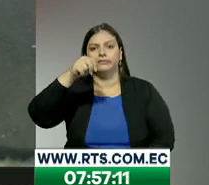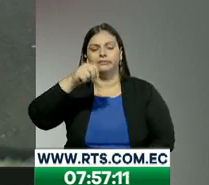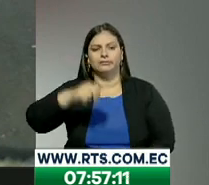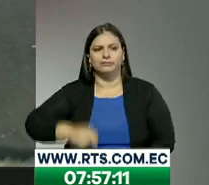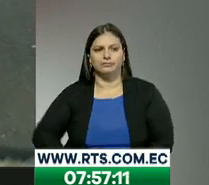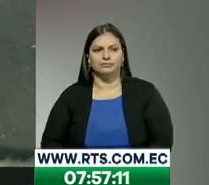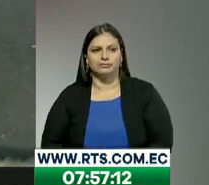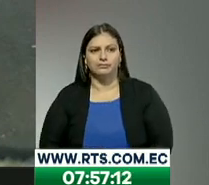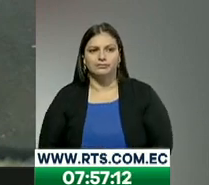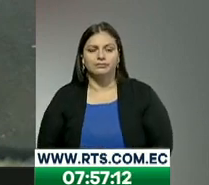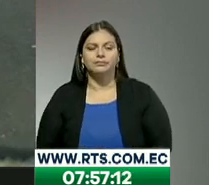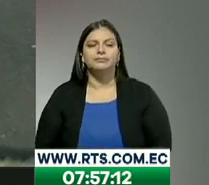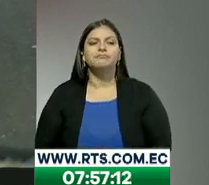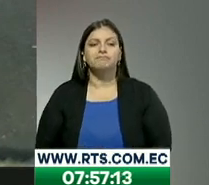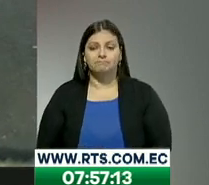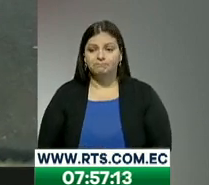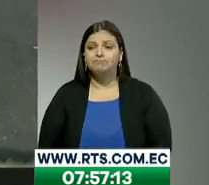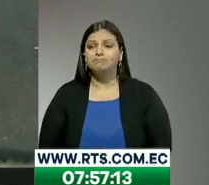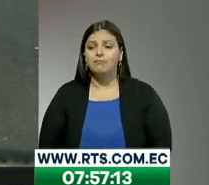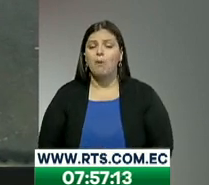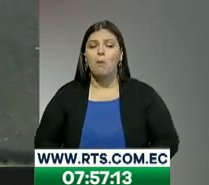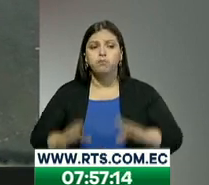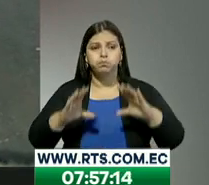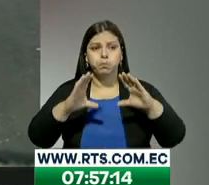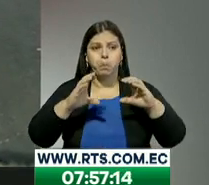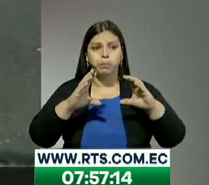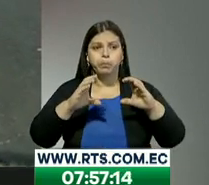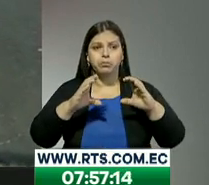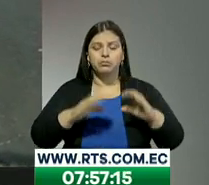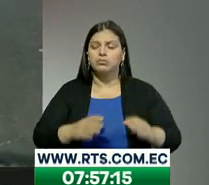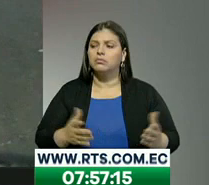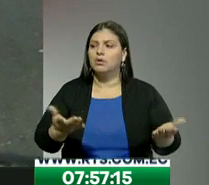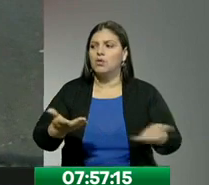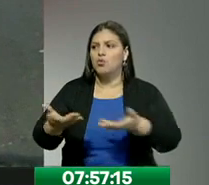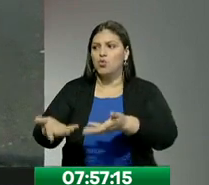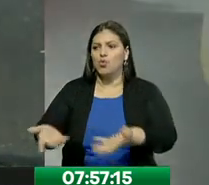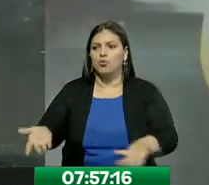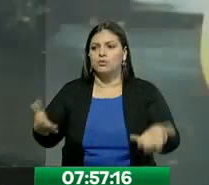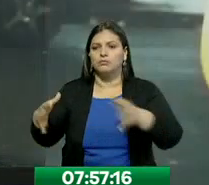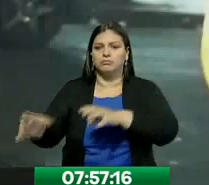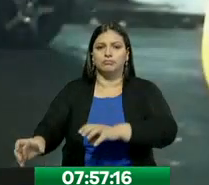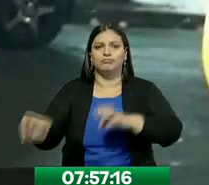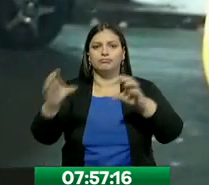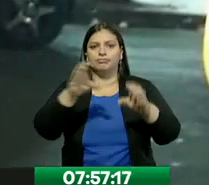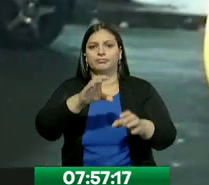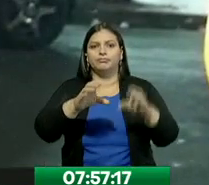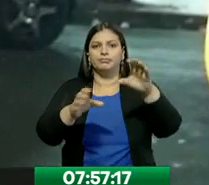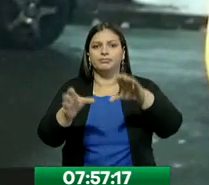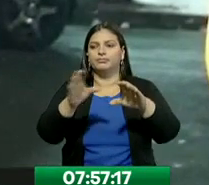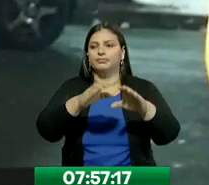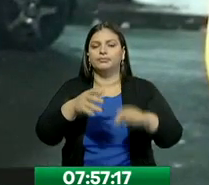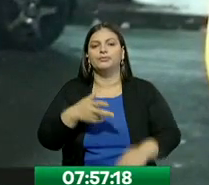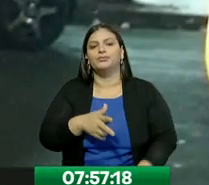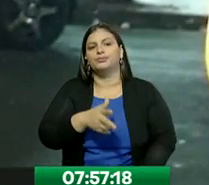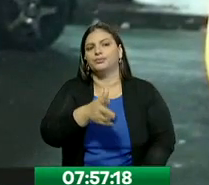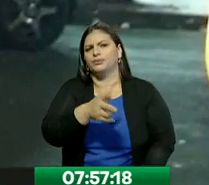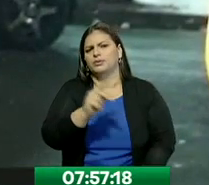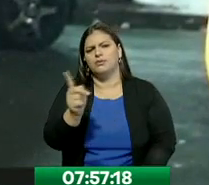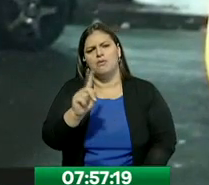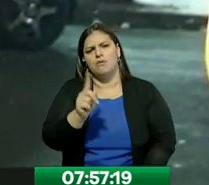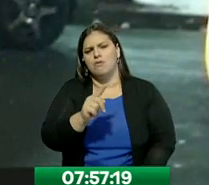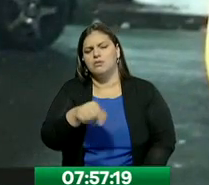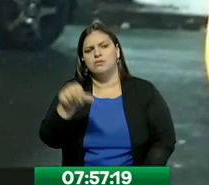de la casa. ¡Epa! Y se lleva su colchón, pero esa no es la manera de llevarlo, Chiquilín. Totalmente. Ahí no.